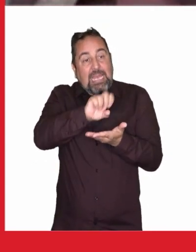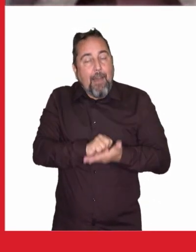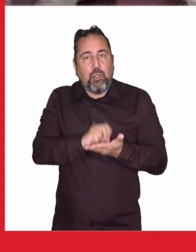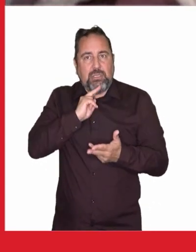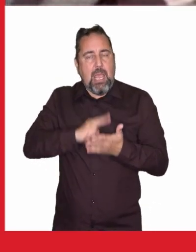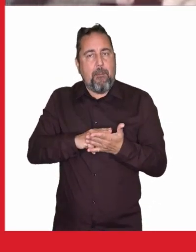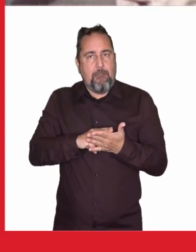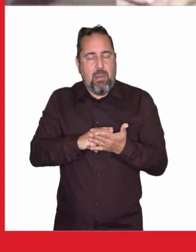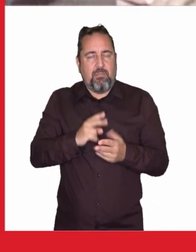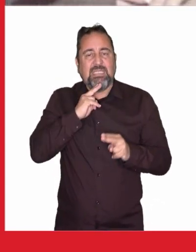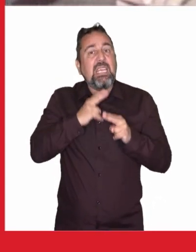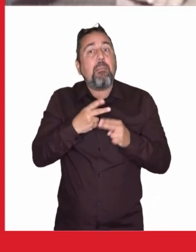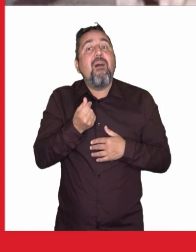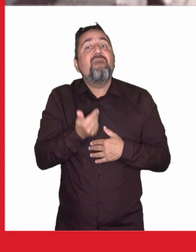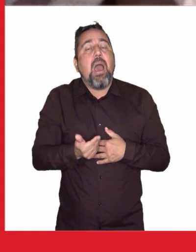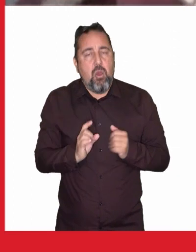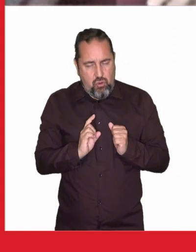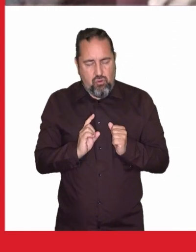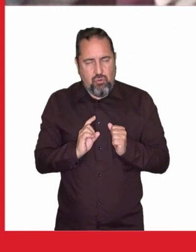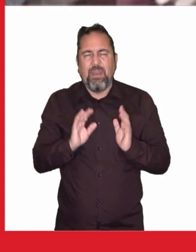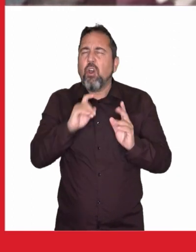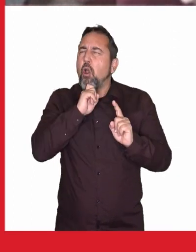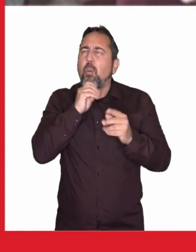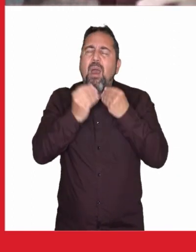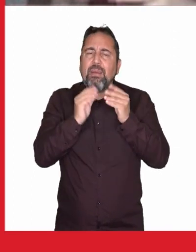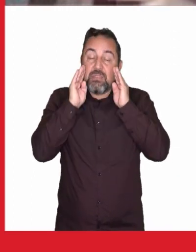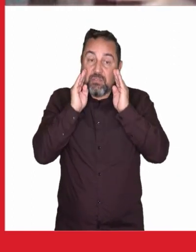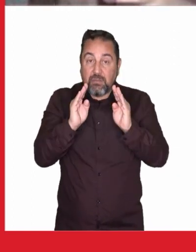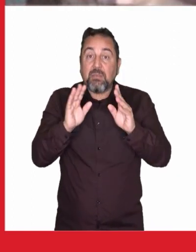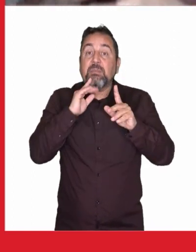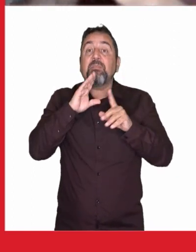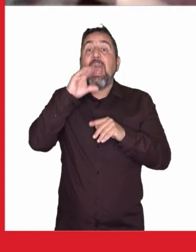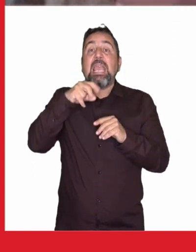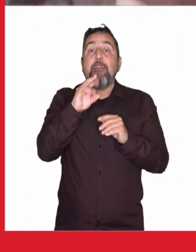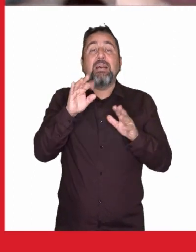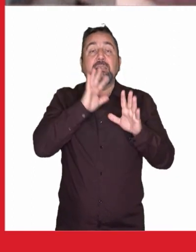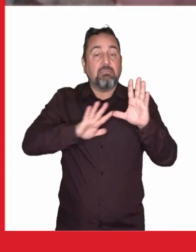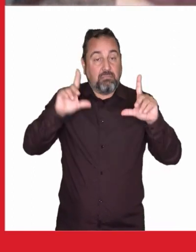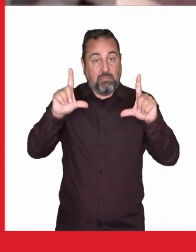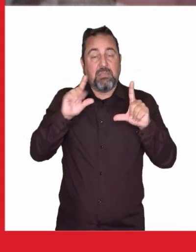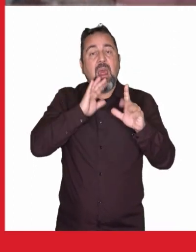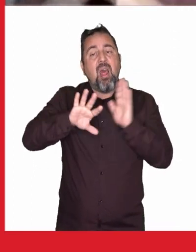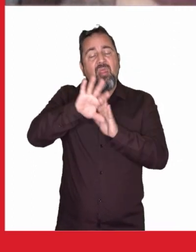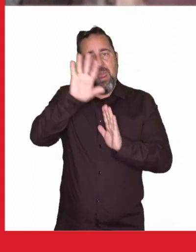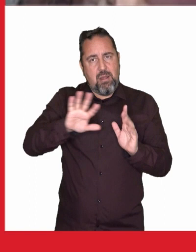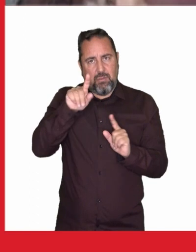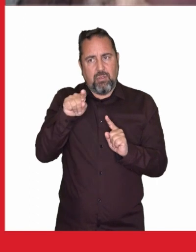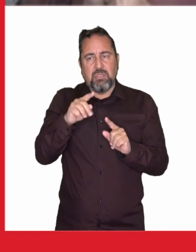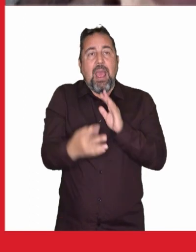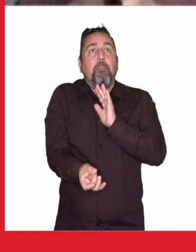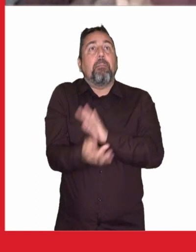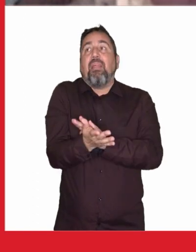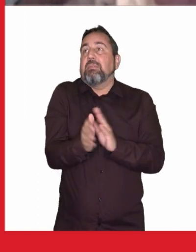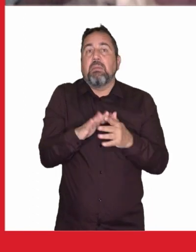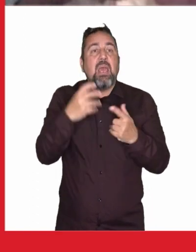ingresos es la forma en la que yo capto valor, ¿vale? Como os hemos dicho ya, ¿cómo los vamos a identificar? Fijándonos en el lado derecho del canvas.